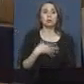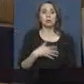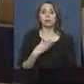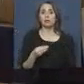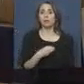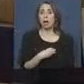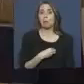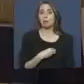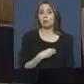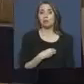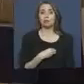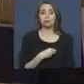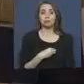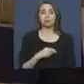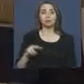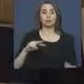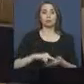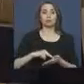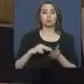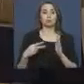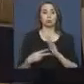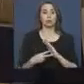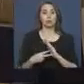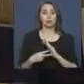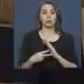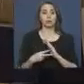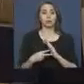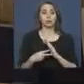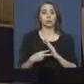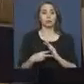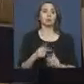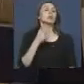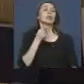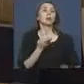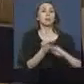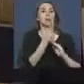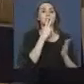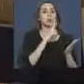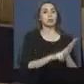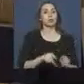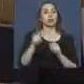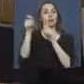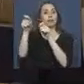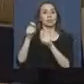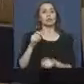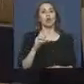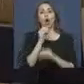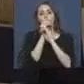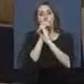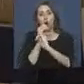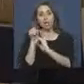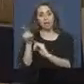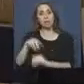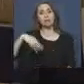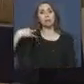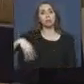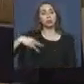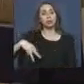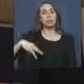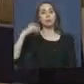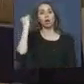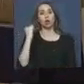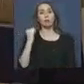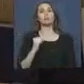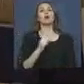lamentable problemática. Por lo tanto, quiero solicitar un oficio a la ONEMI, al municipio de Copiapó, al Ministerio de